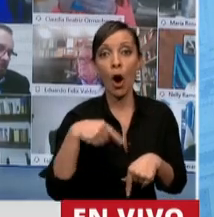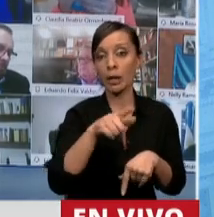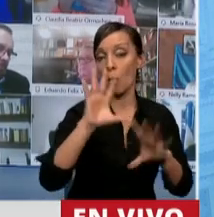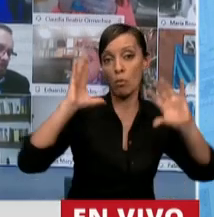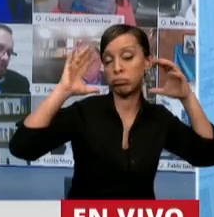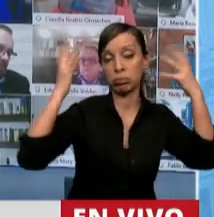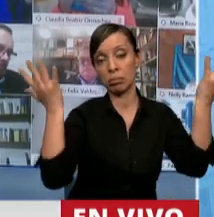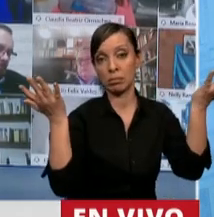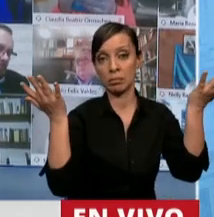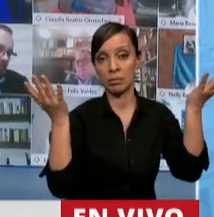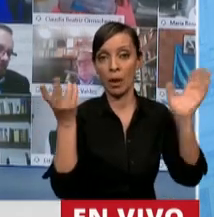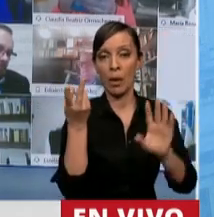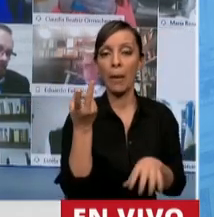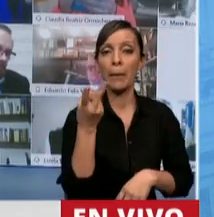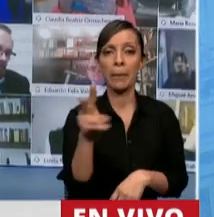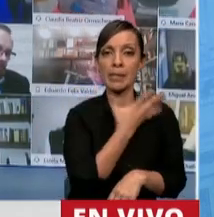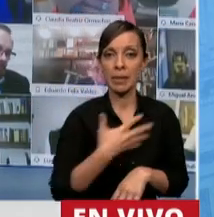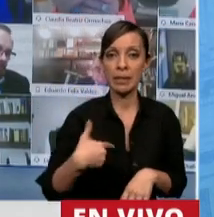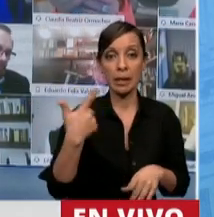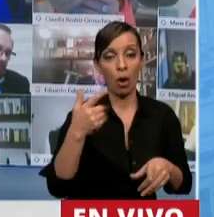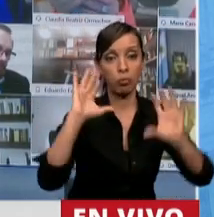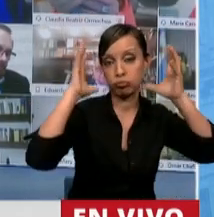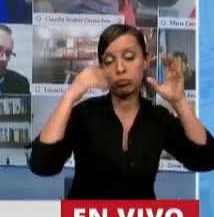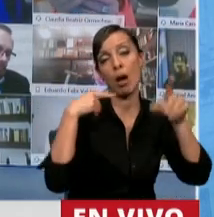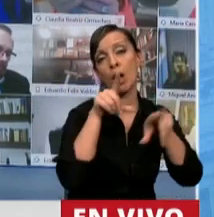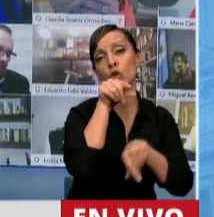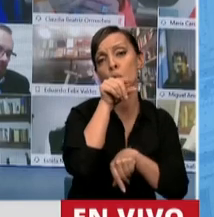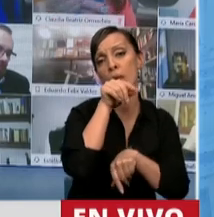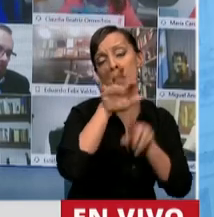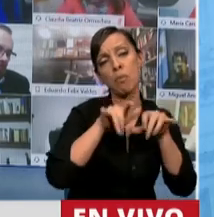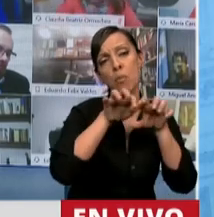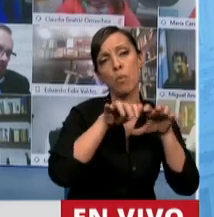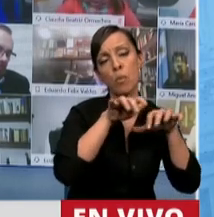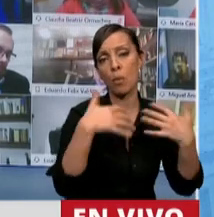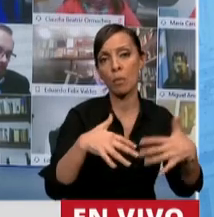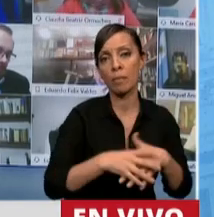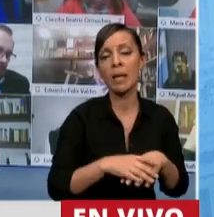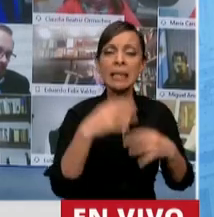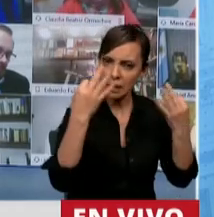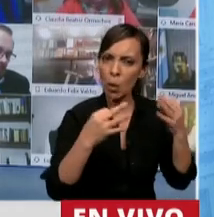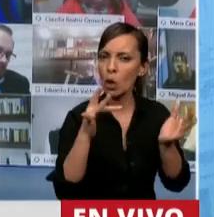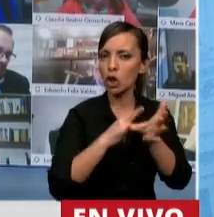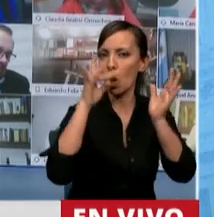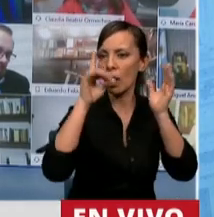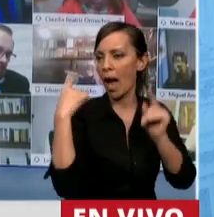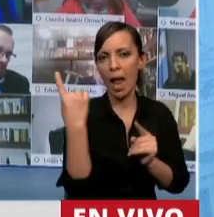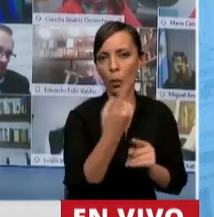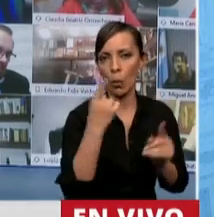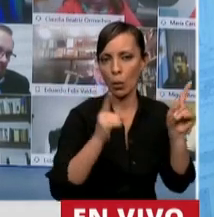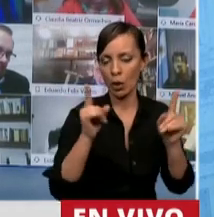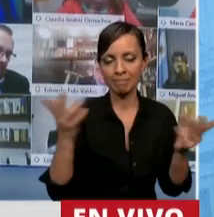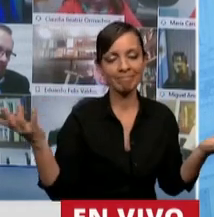tuiteando la vicepresidenta. Esa venganza puede ir contra algunos otros en algún momento. Contra los